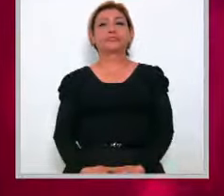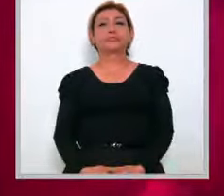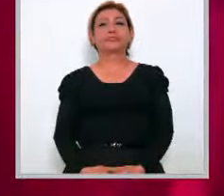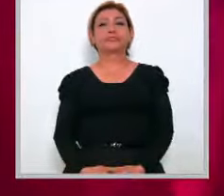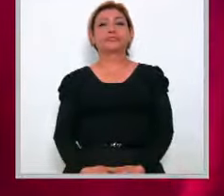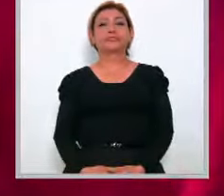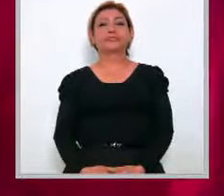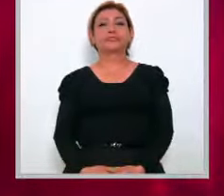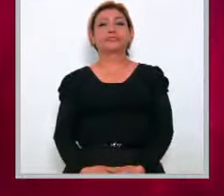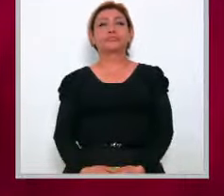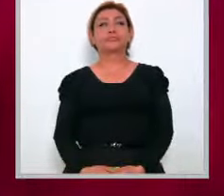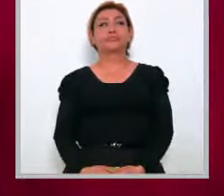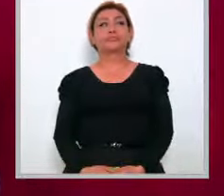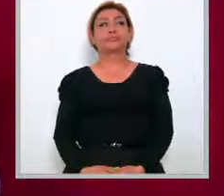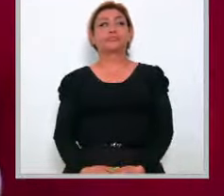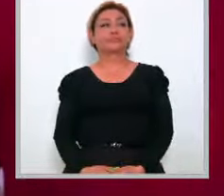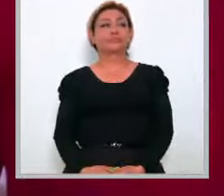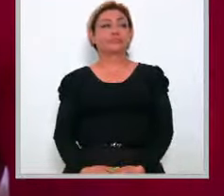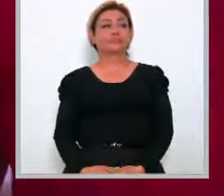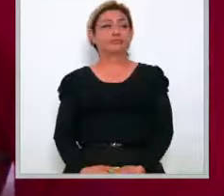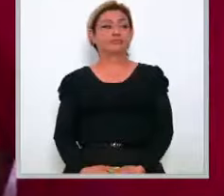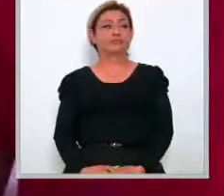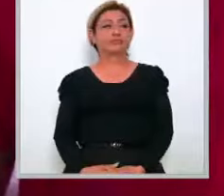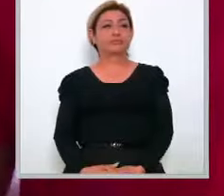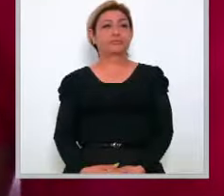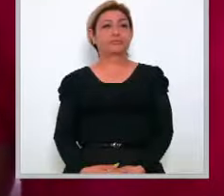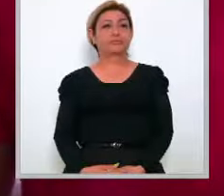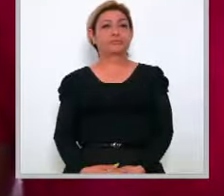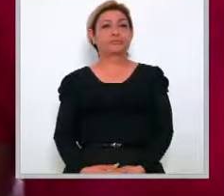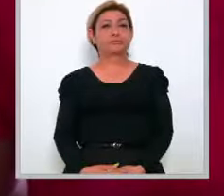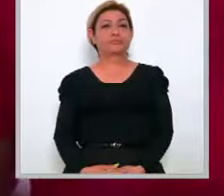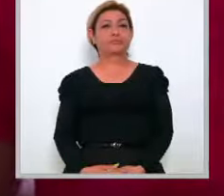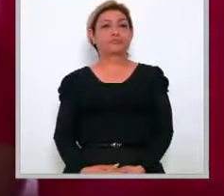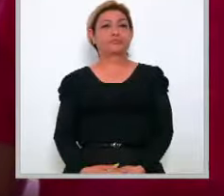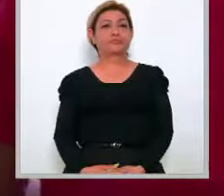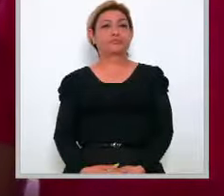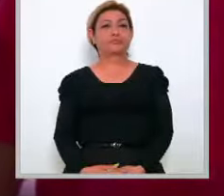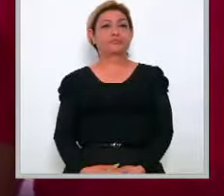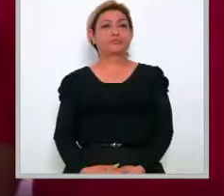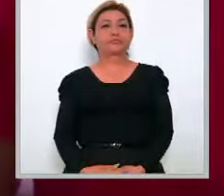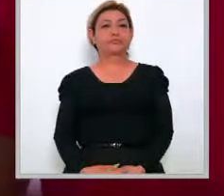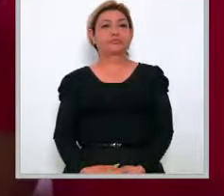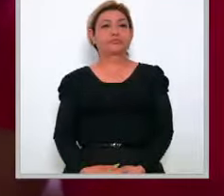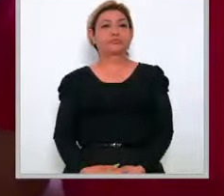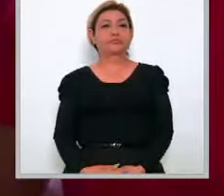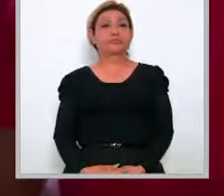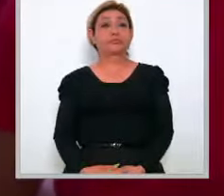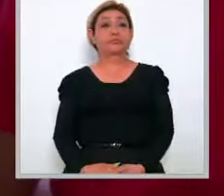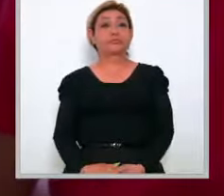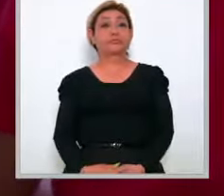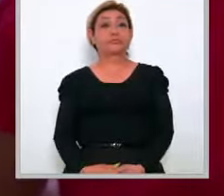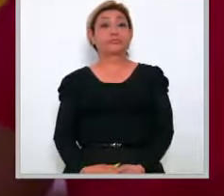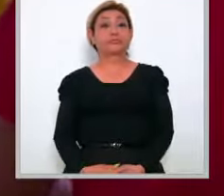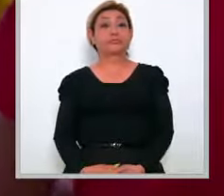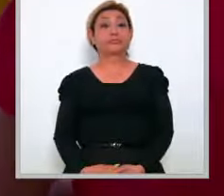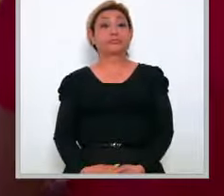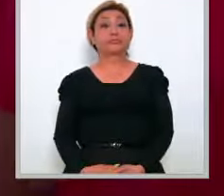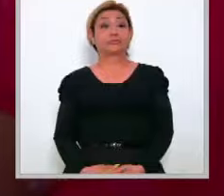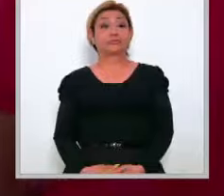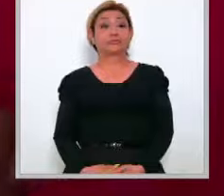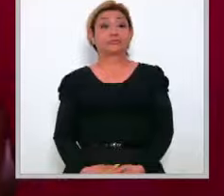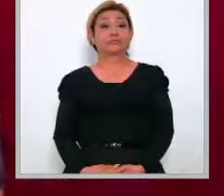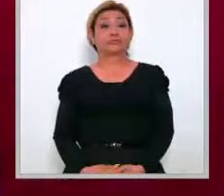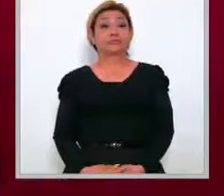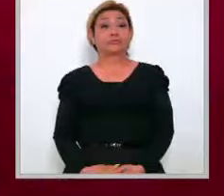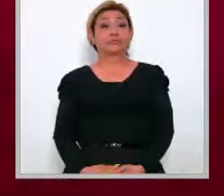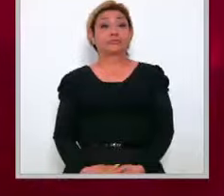Él es Tachi, el bailador. ¿Ustedes qué opinan? ¿Lo hizo bien? ¿Bailó bien? ¿Sí? Muy bien, porque Tachi los